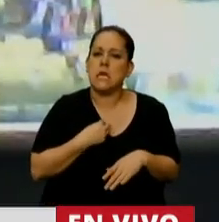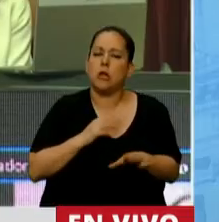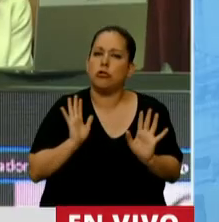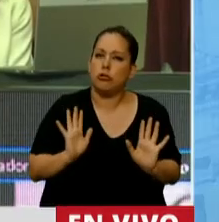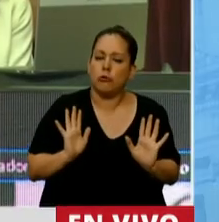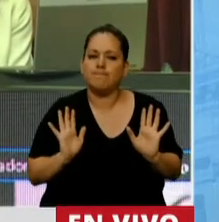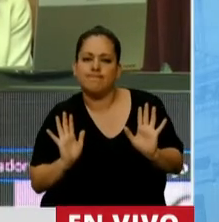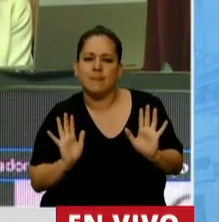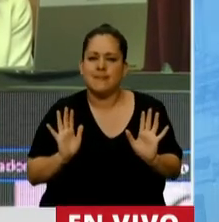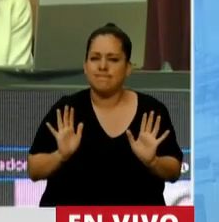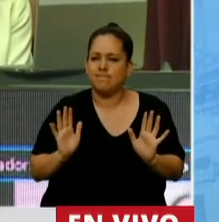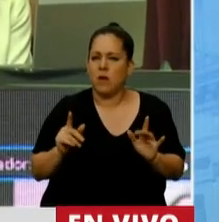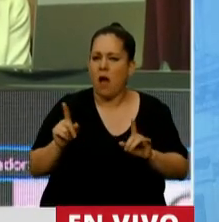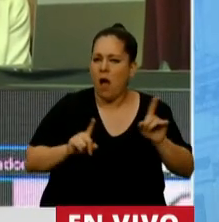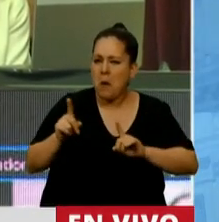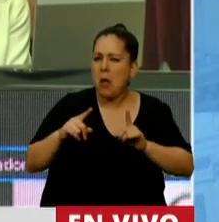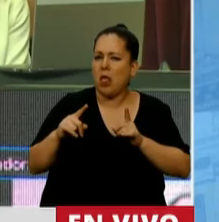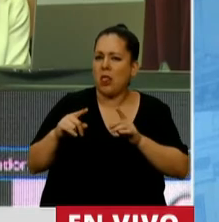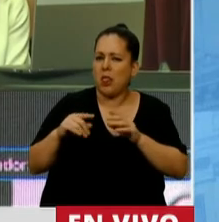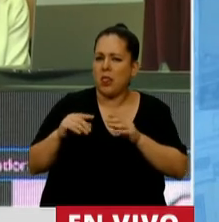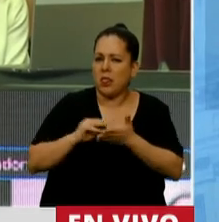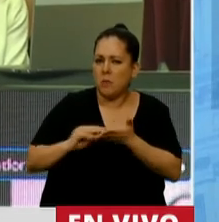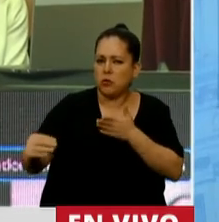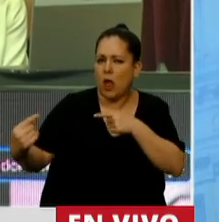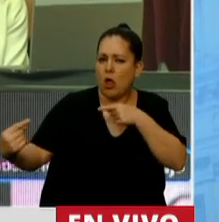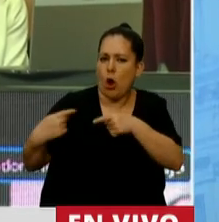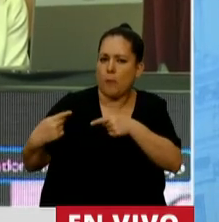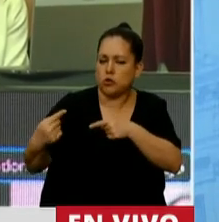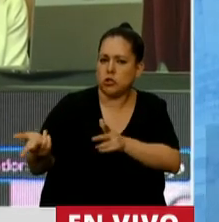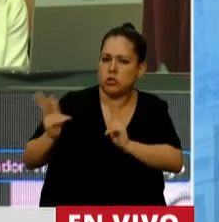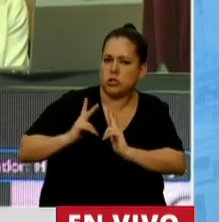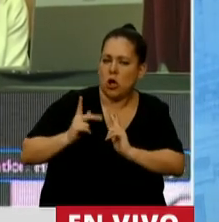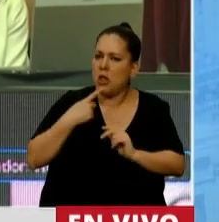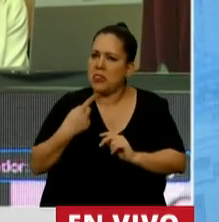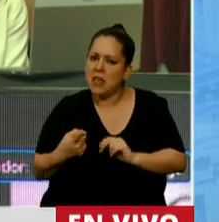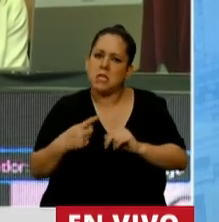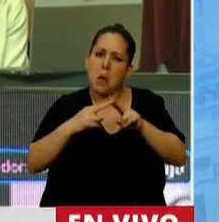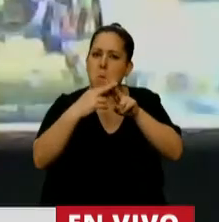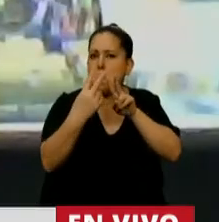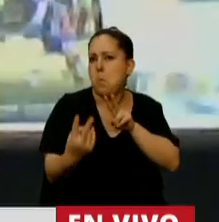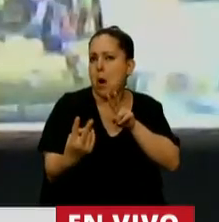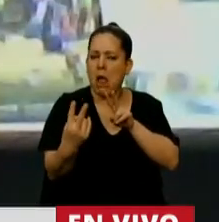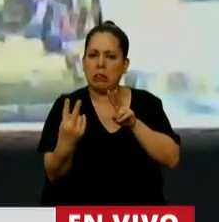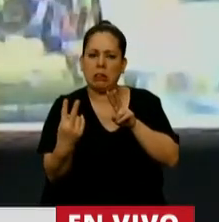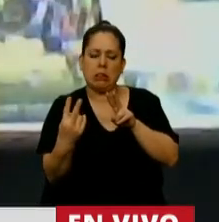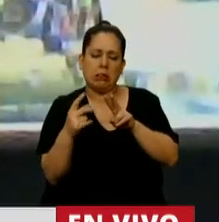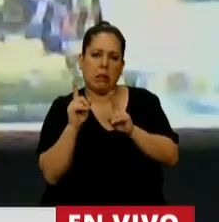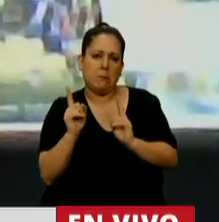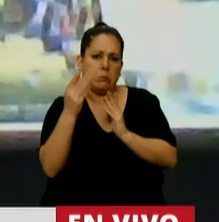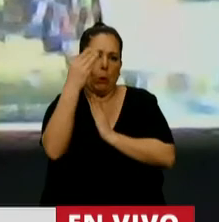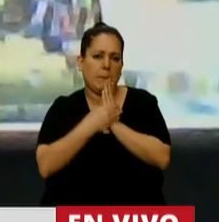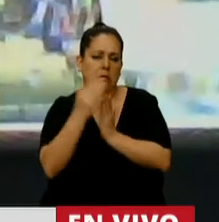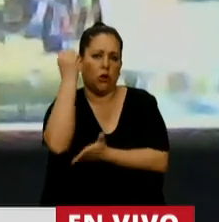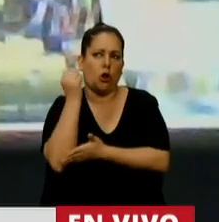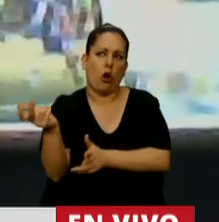con cierto desdén, un diputado de la oposición manifiesta que el puente del que nos habla Martín Guzmán